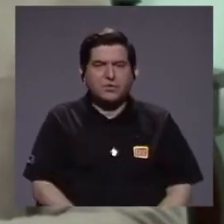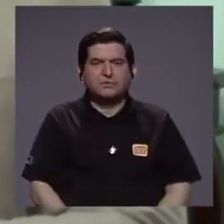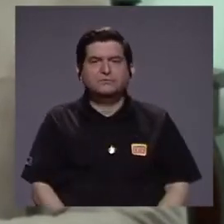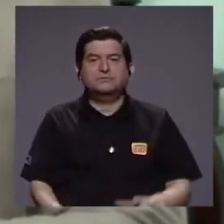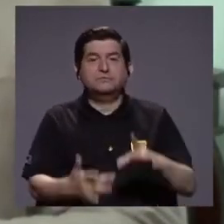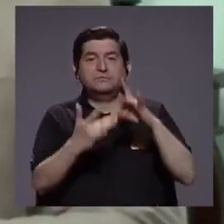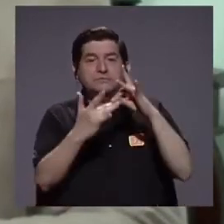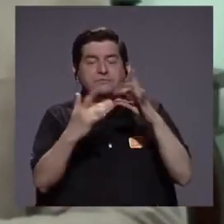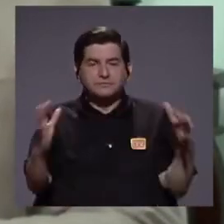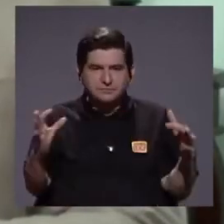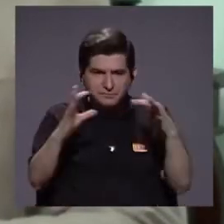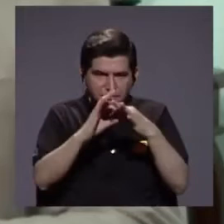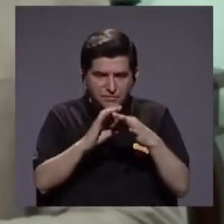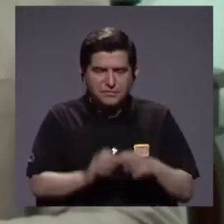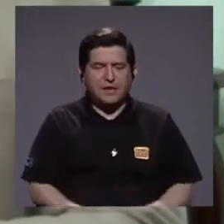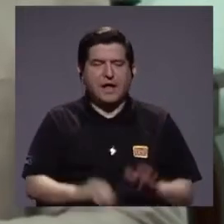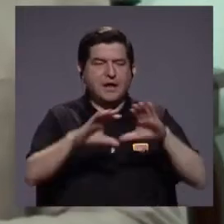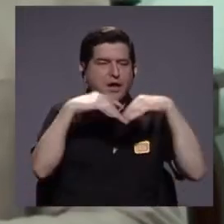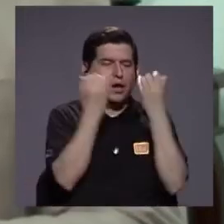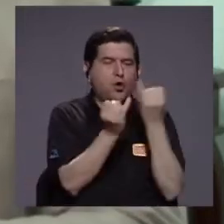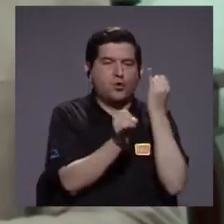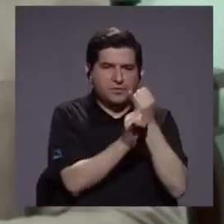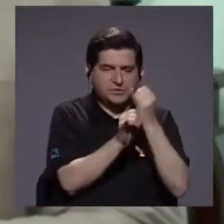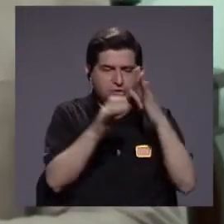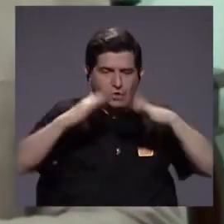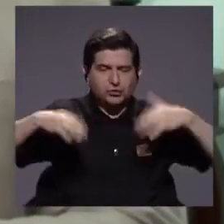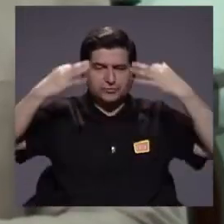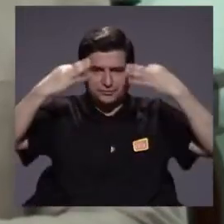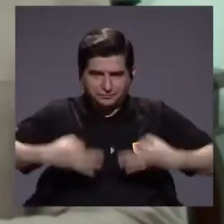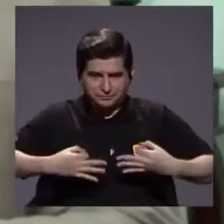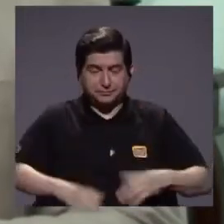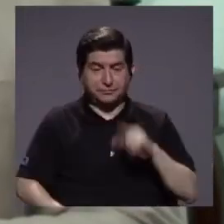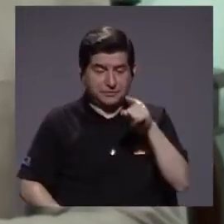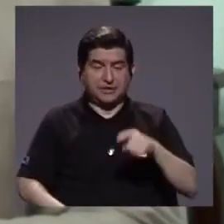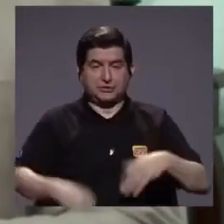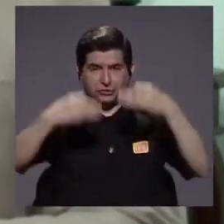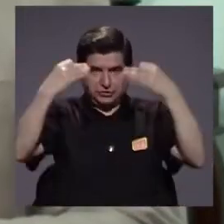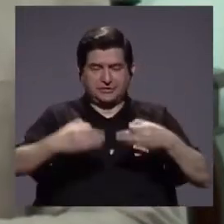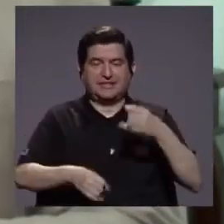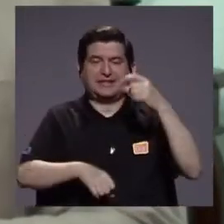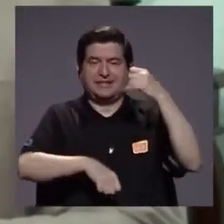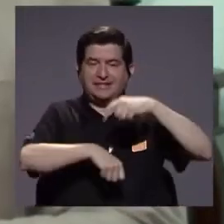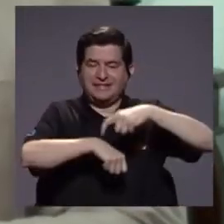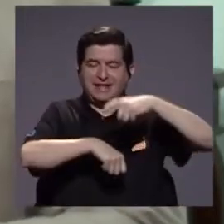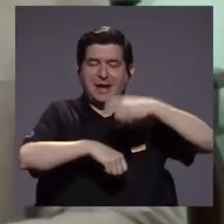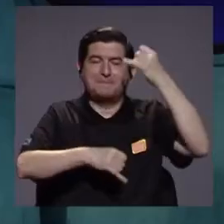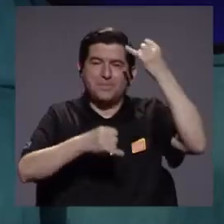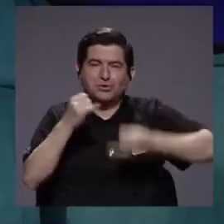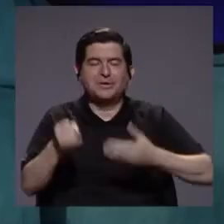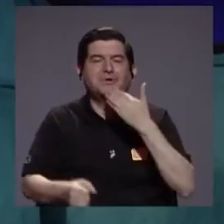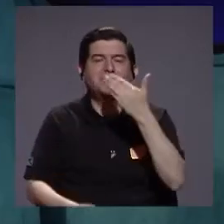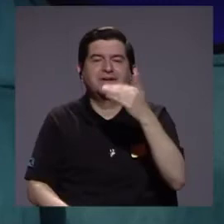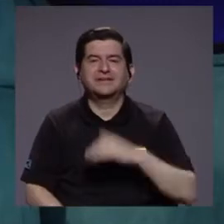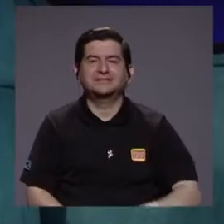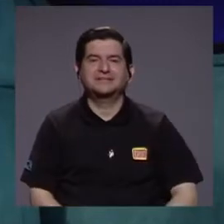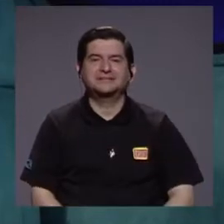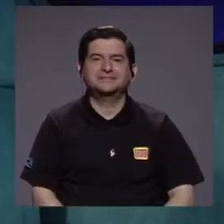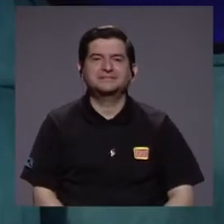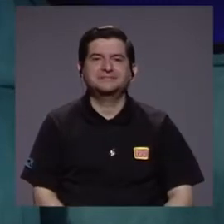articular entre la Comisión Institucional de Planta Física, quien toma las decisiones. Finalizó el tiempo. Muchas gracias.